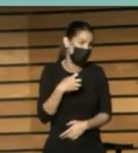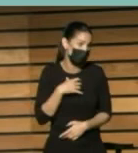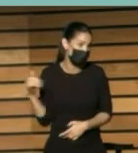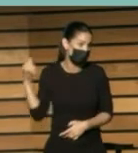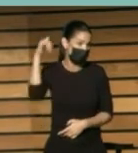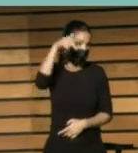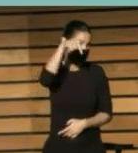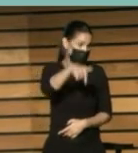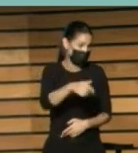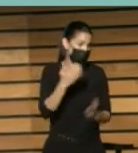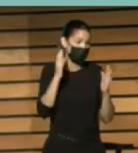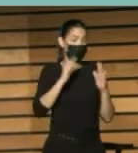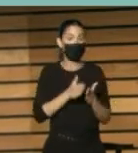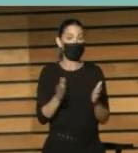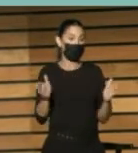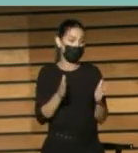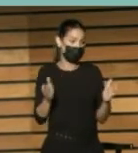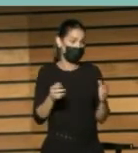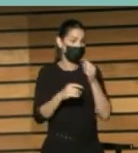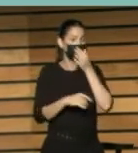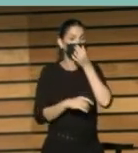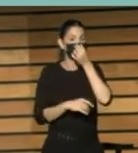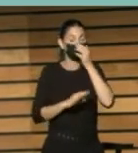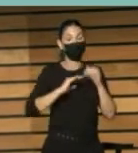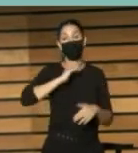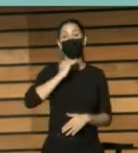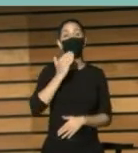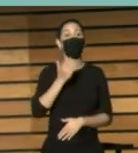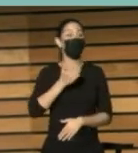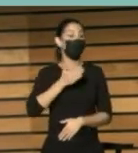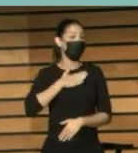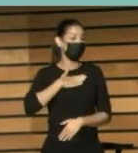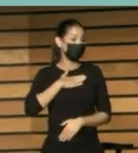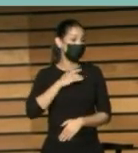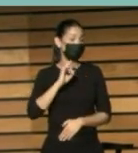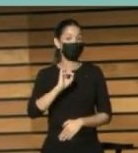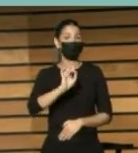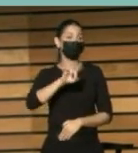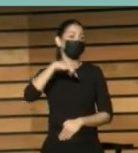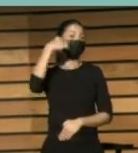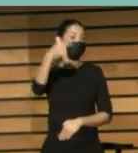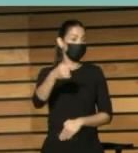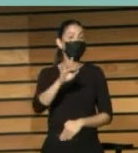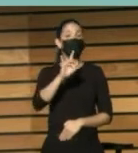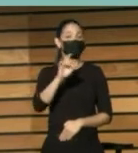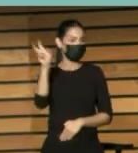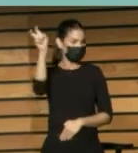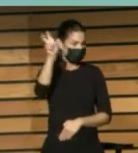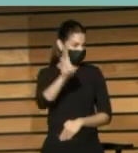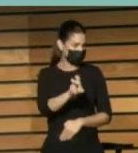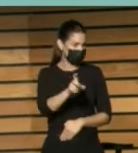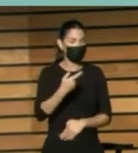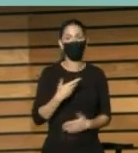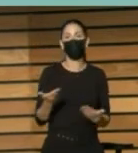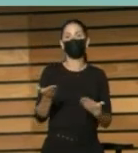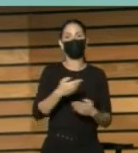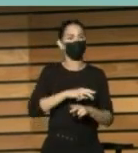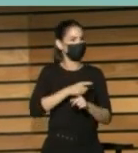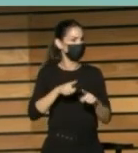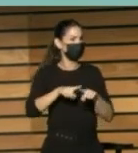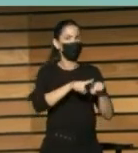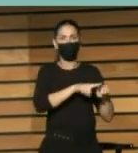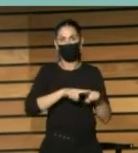la inauguración. Mañana y pasado mañana pues tendré la oportunidad de compartir con vosotras y con